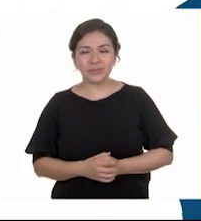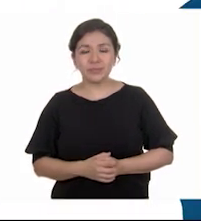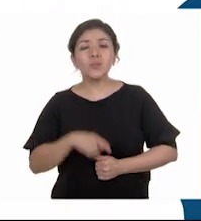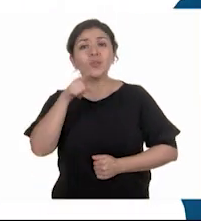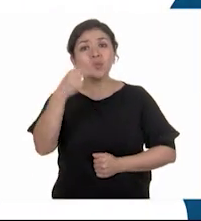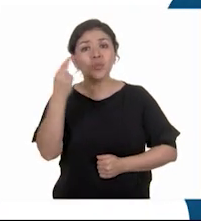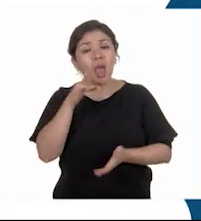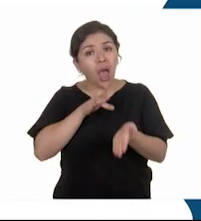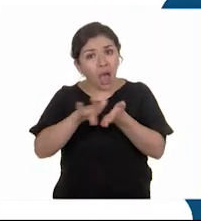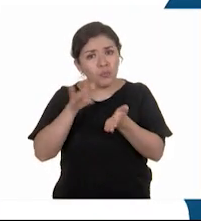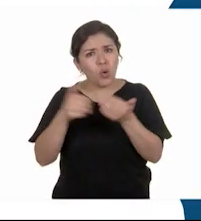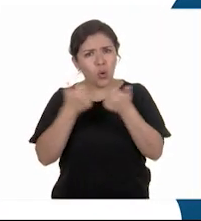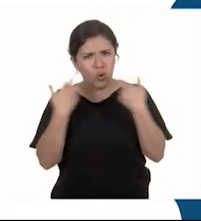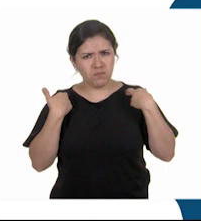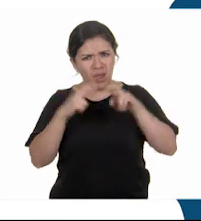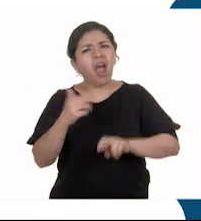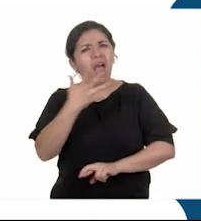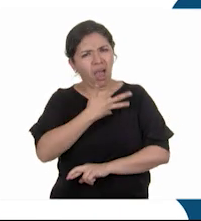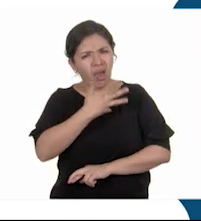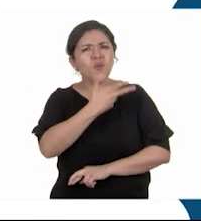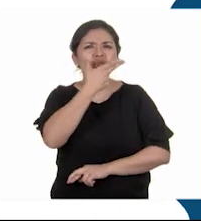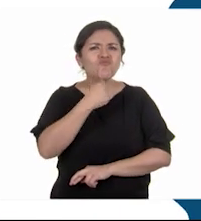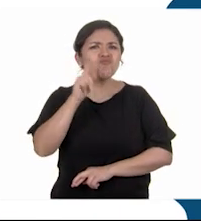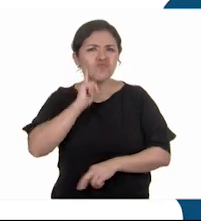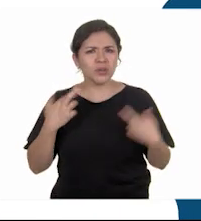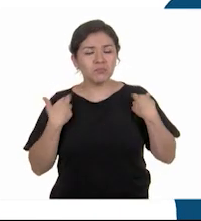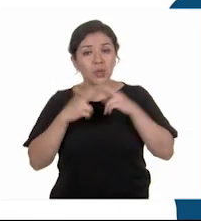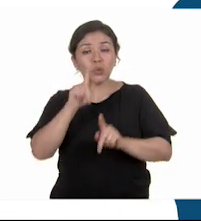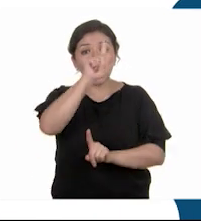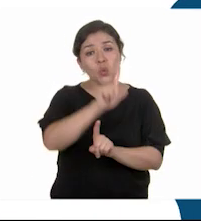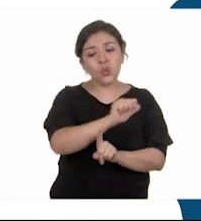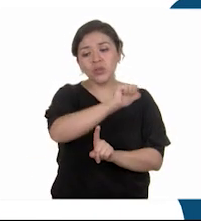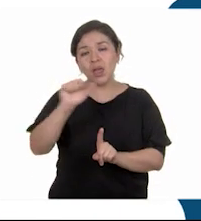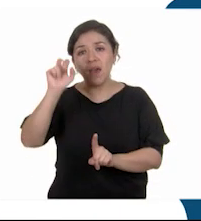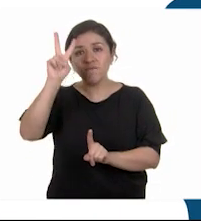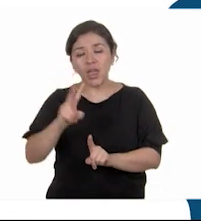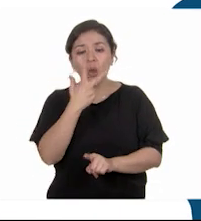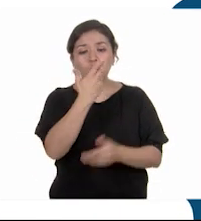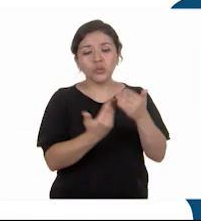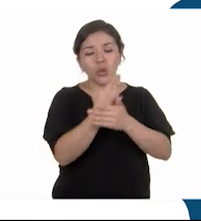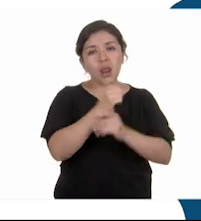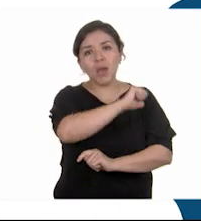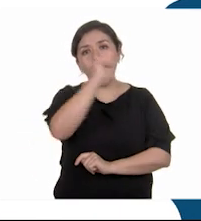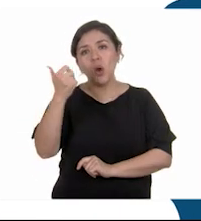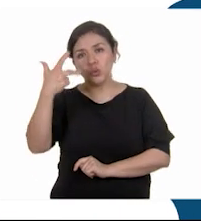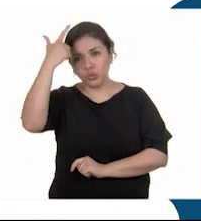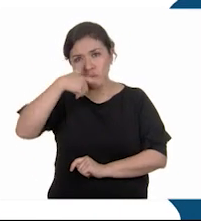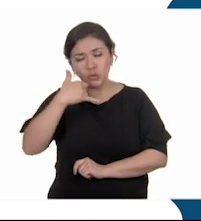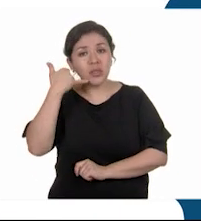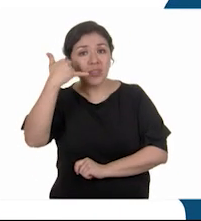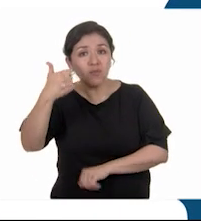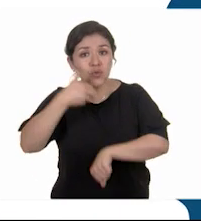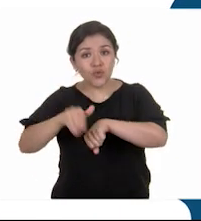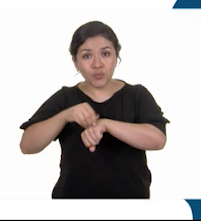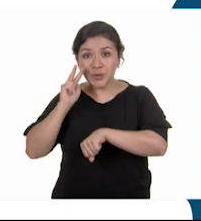Para apoyo pedagógico, hay maestras y maestros de lunes a viernes de 8 a 20 horas en el teléfono